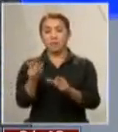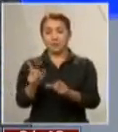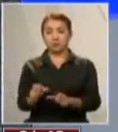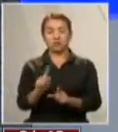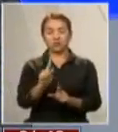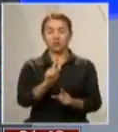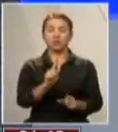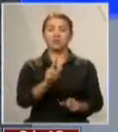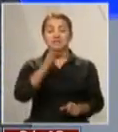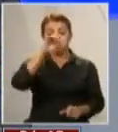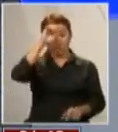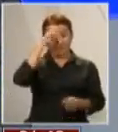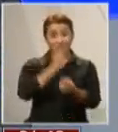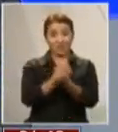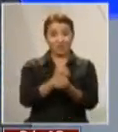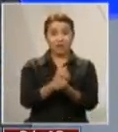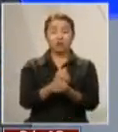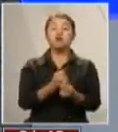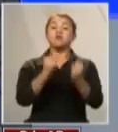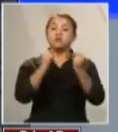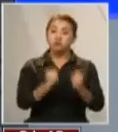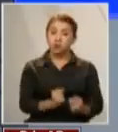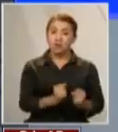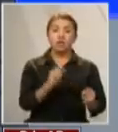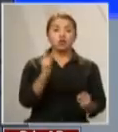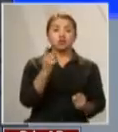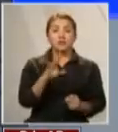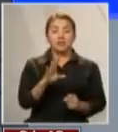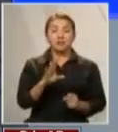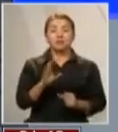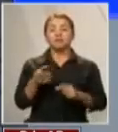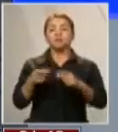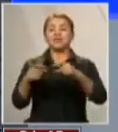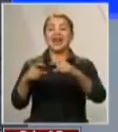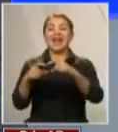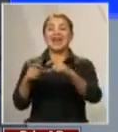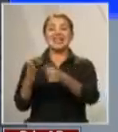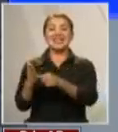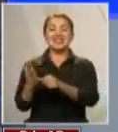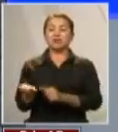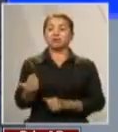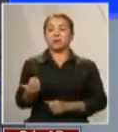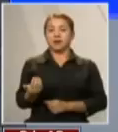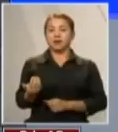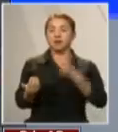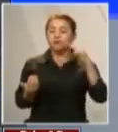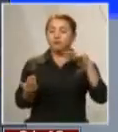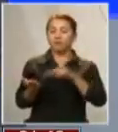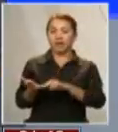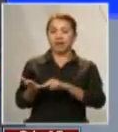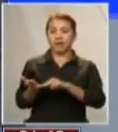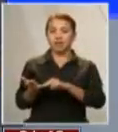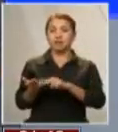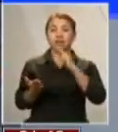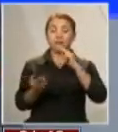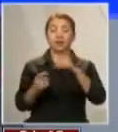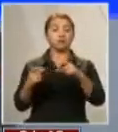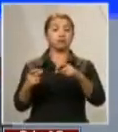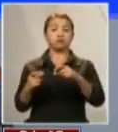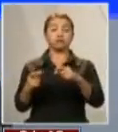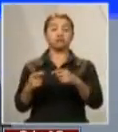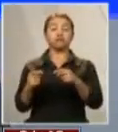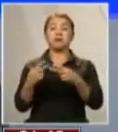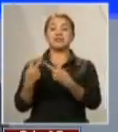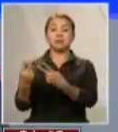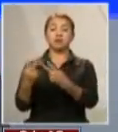que estamos diciendo en esta indicación es que carabinero pueda, no solamente con el carnet de identidad, le puede pedir, uno puede acreditar su identidad con el carnet de manejar, con el pasaporte,